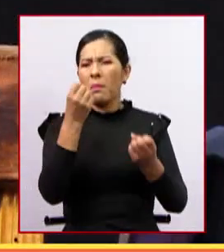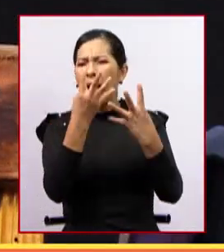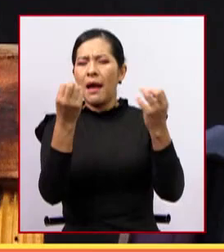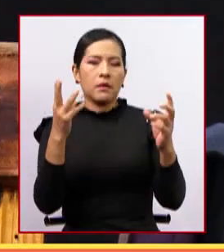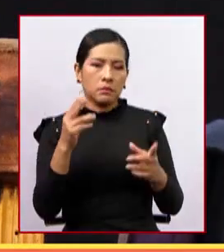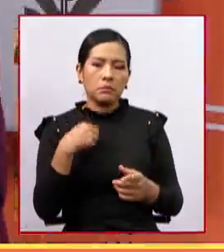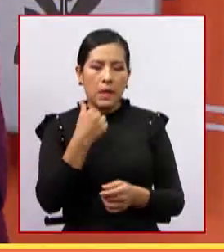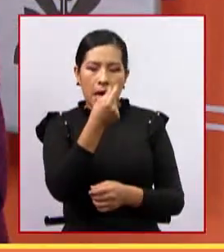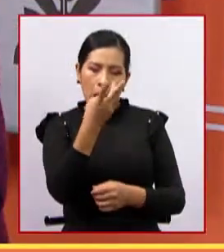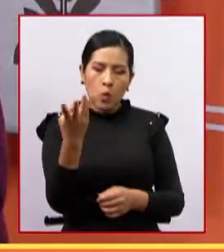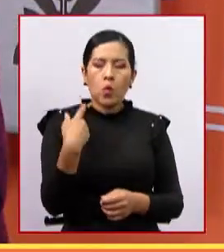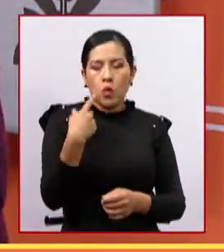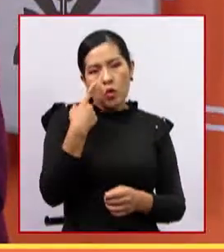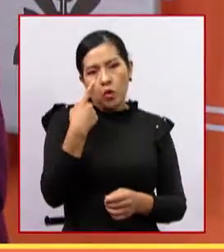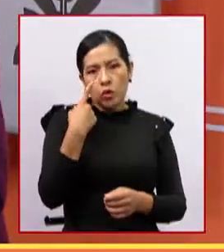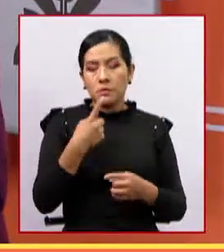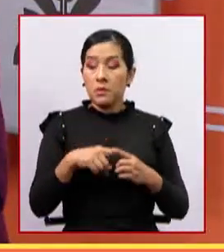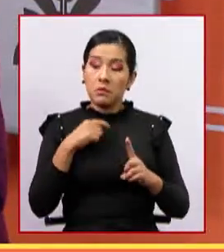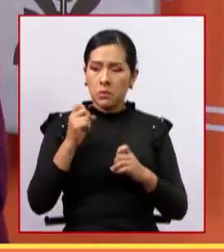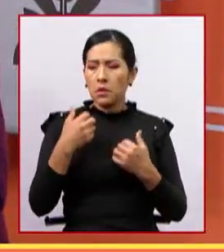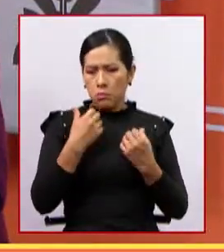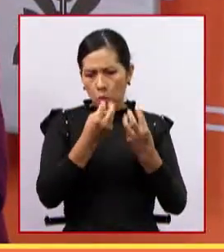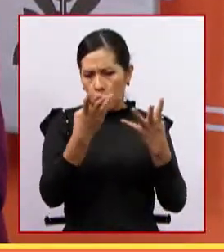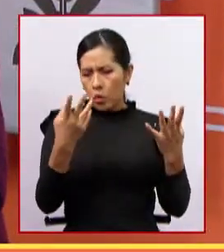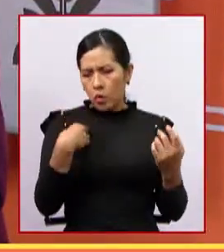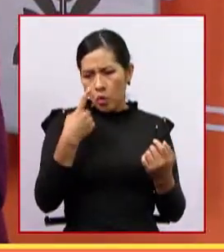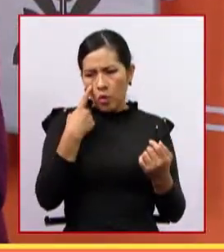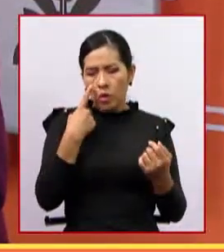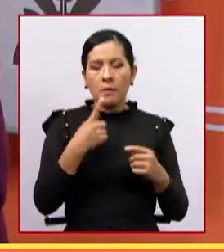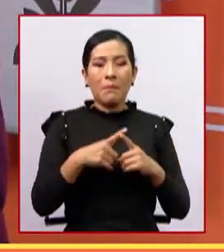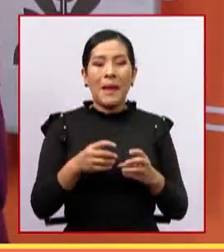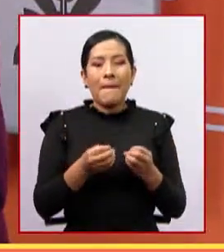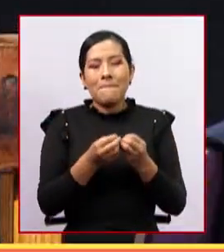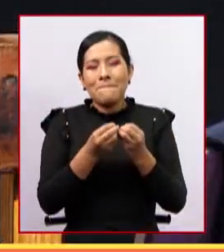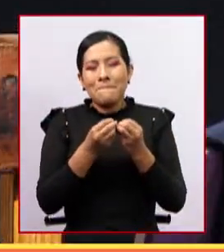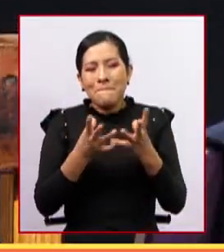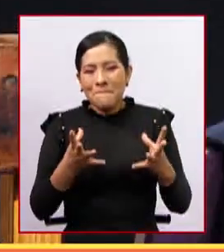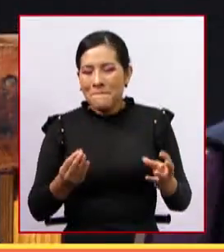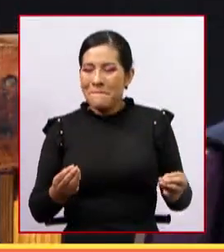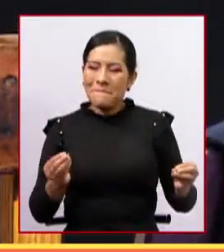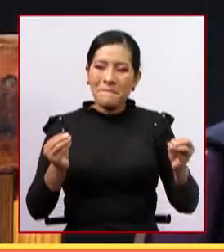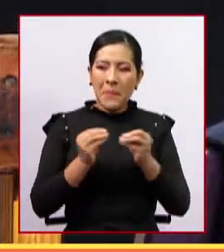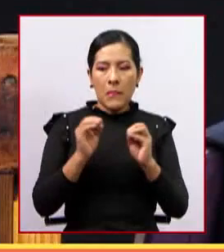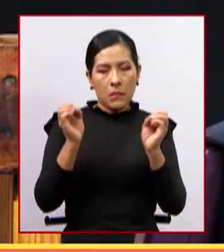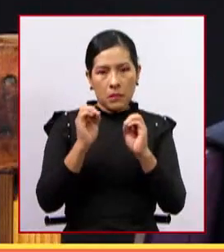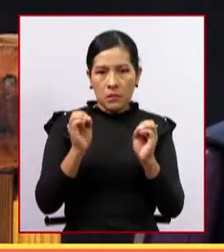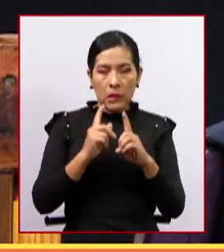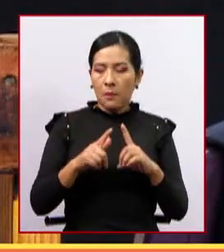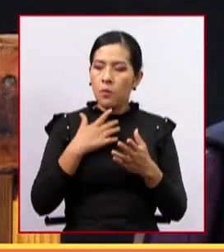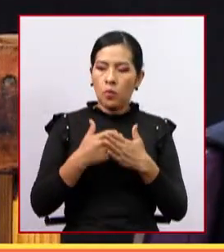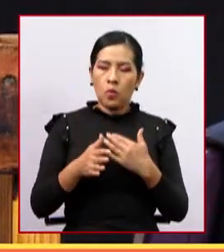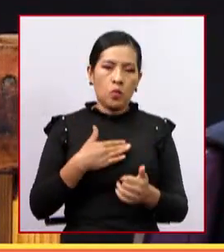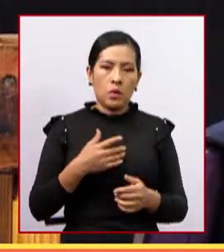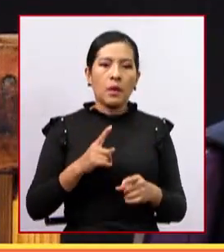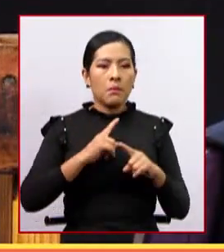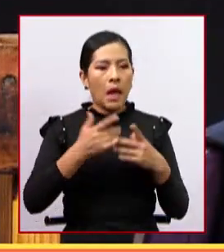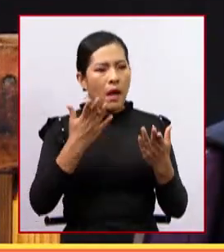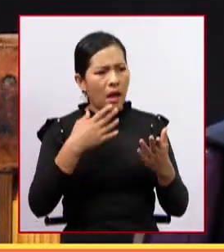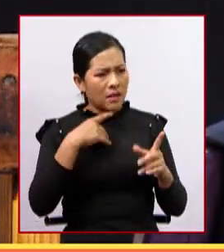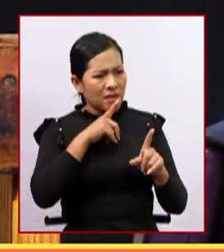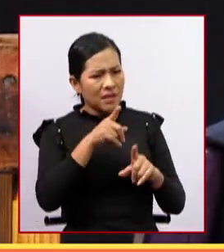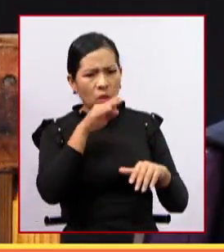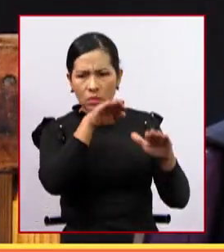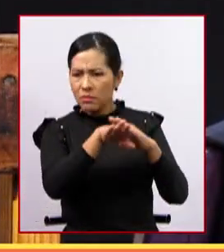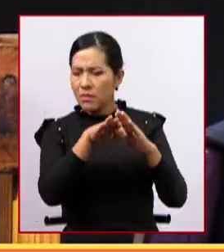mira, yo conozco a varias, pero el hecho de que no conozca más, ni tú ni yo, no quiere decir que no las hayan.